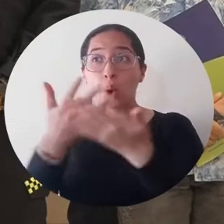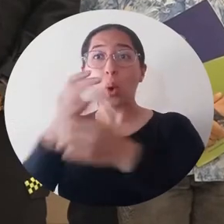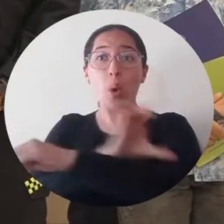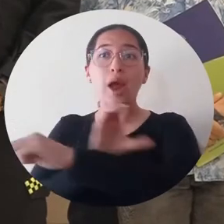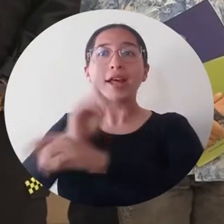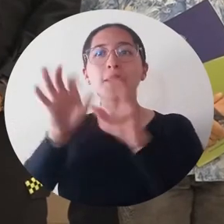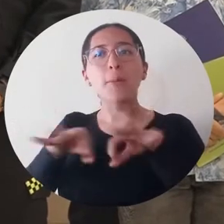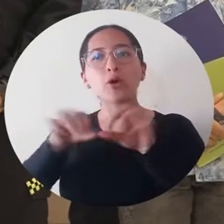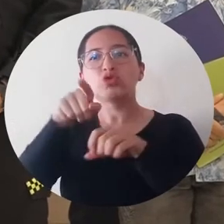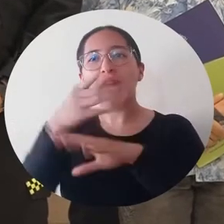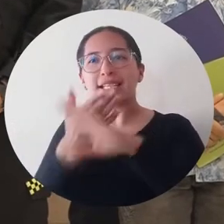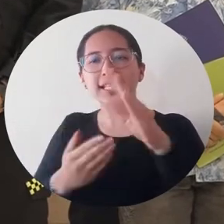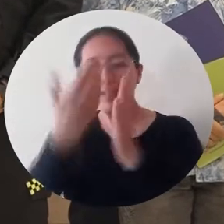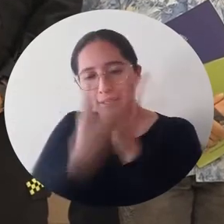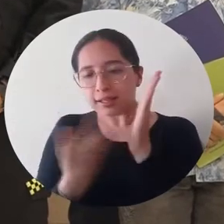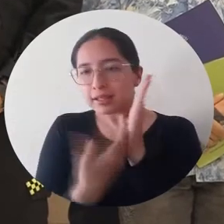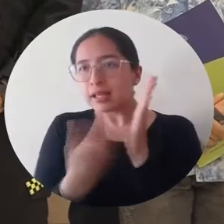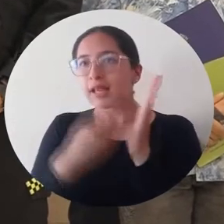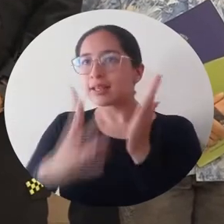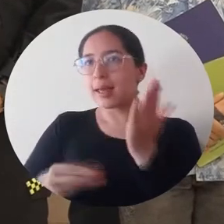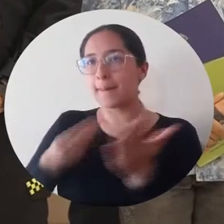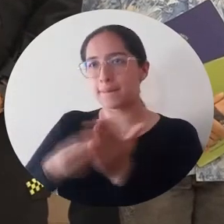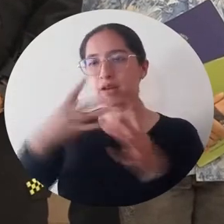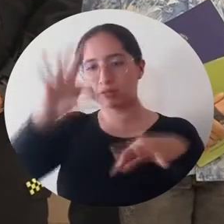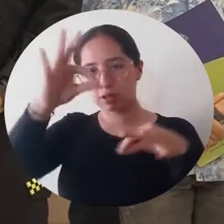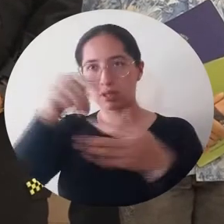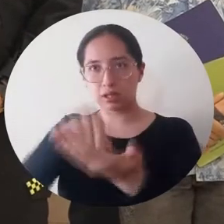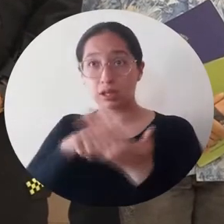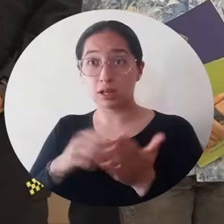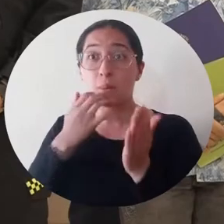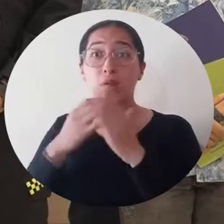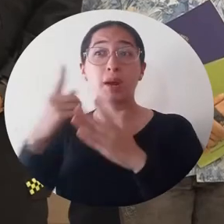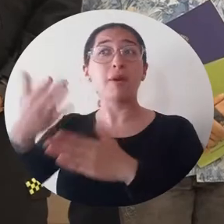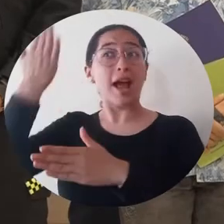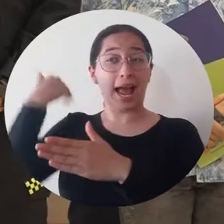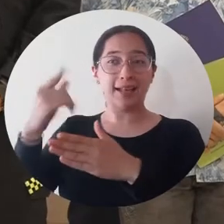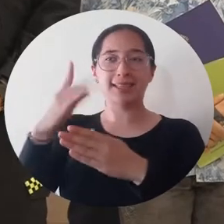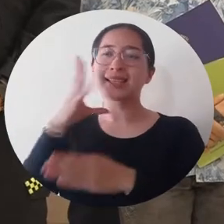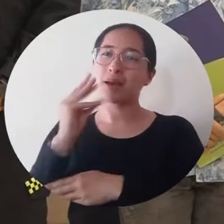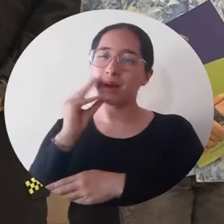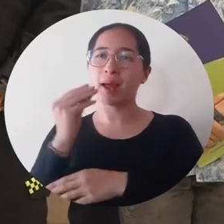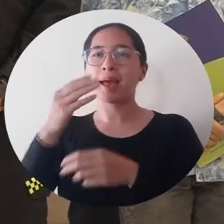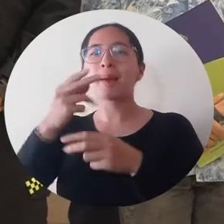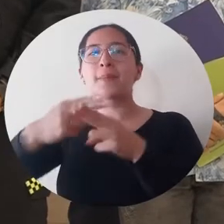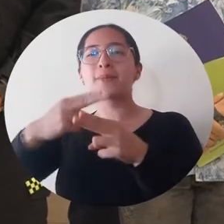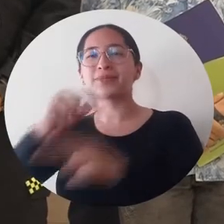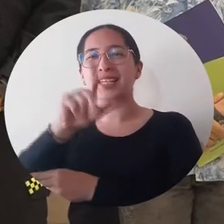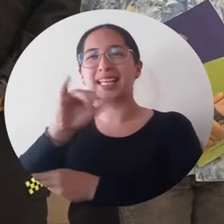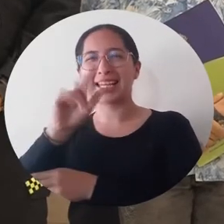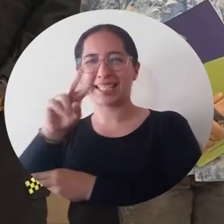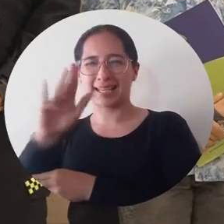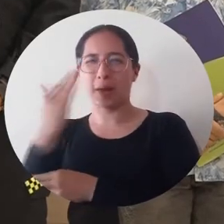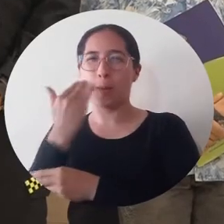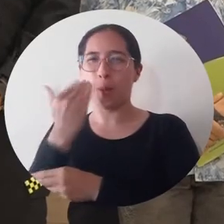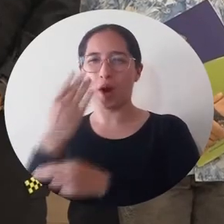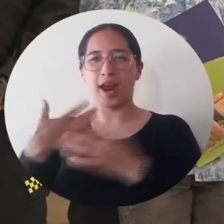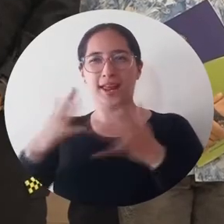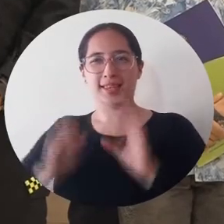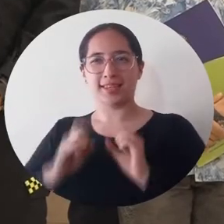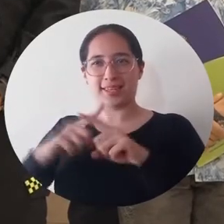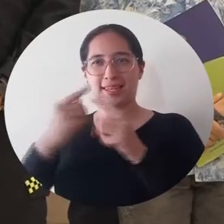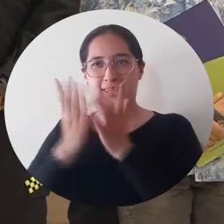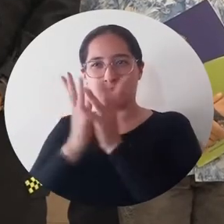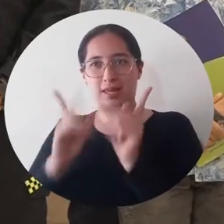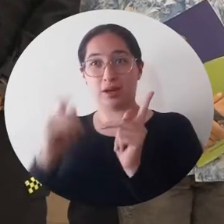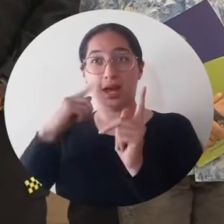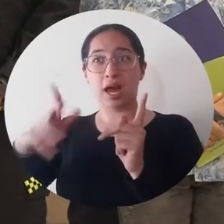el pasado, en la universidad asesinaron a un estudiante hoy que debía ser ingeniera ambiental, Lina, y precisamente en la memoria de ella vamos a iniciar esa campaña pedagógica y de